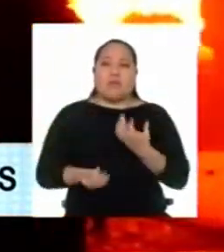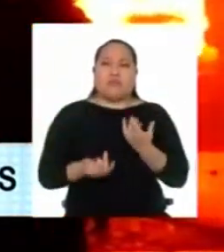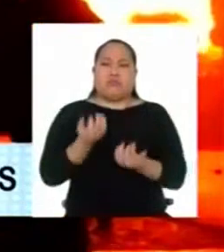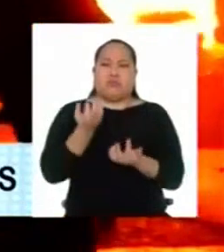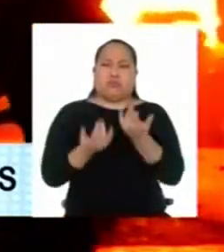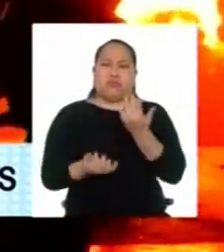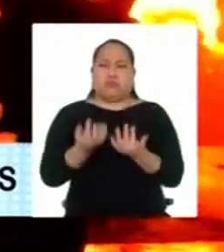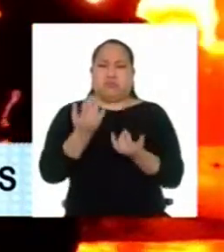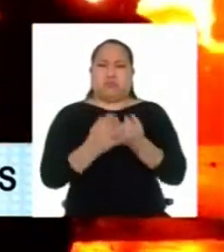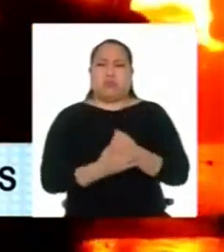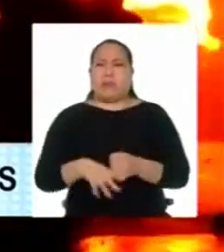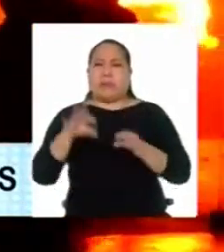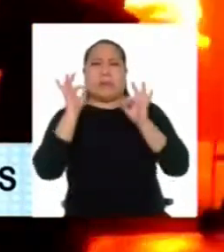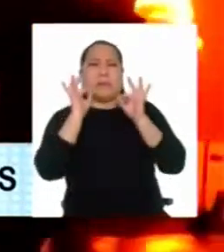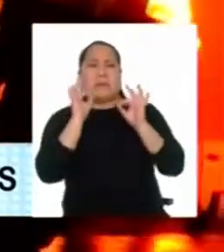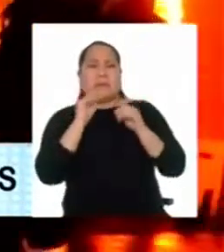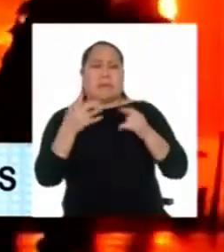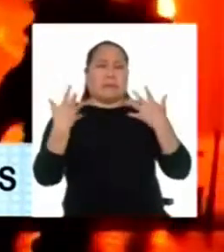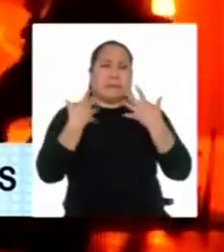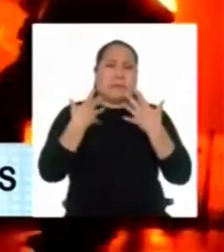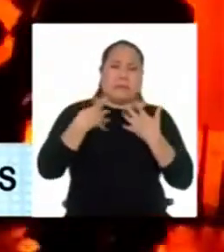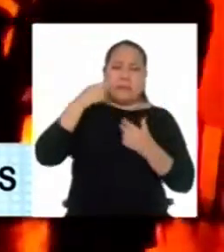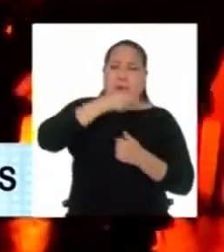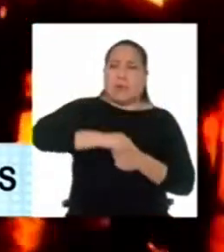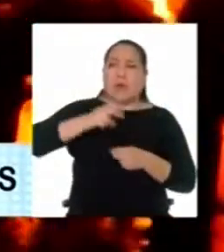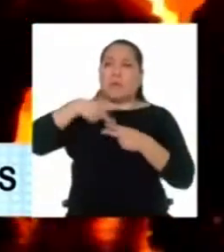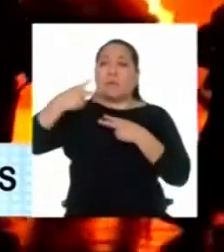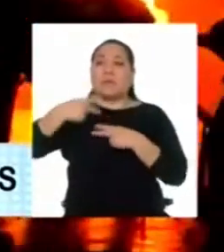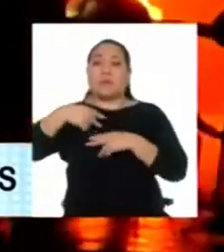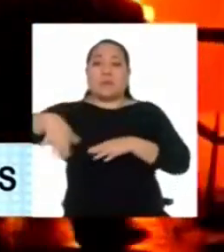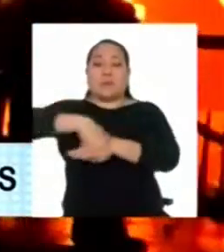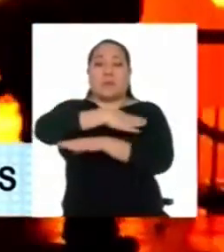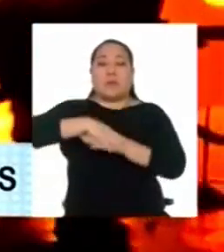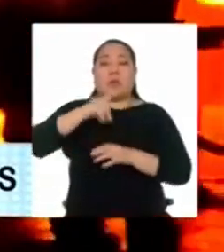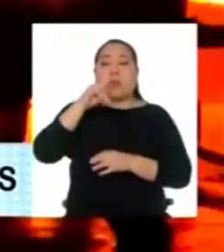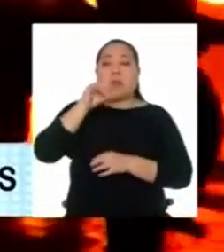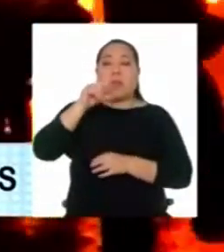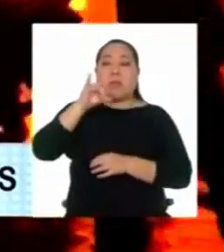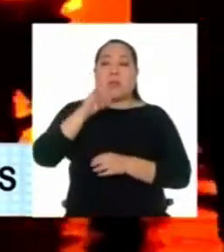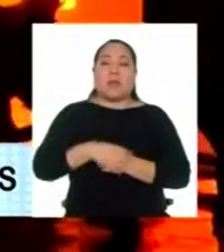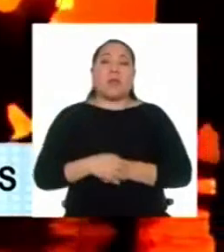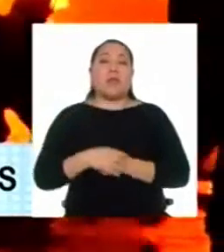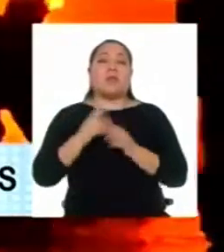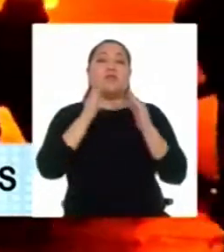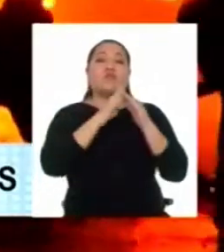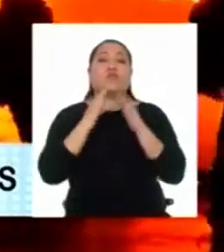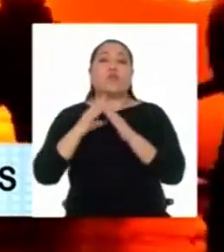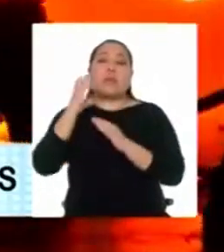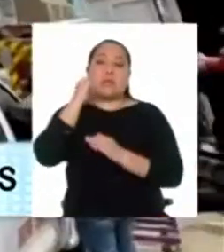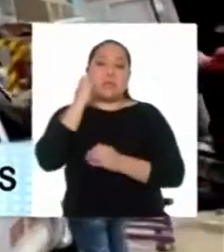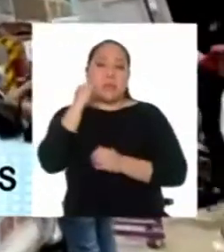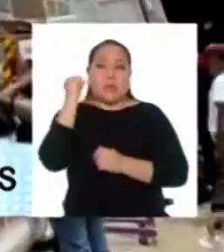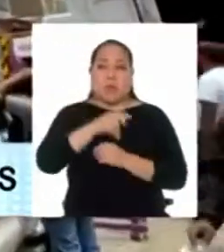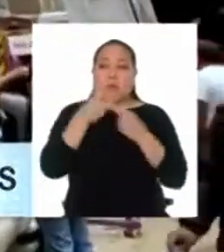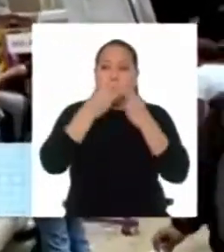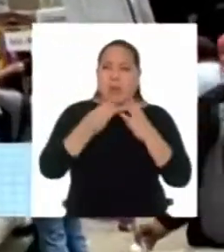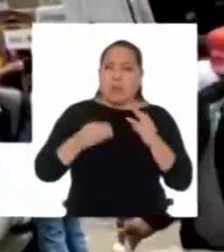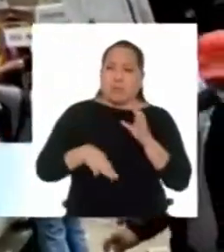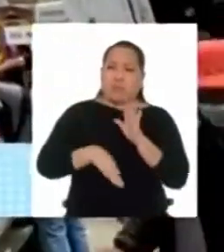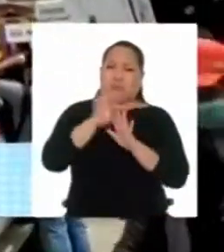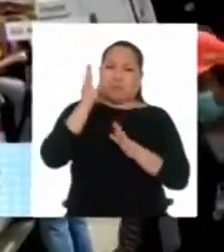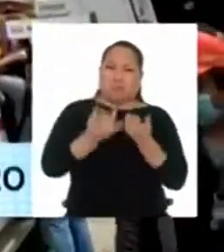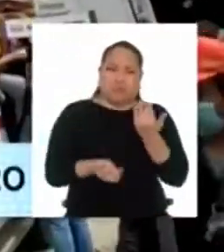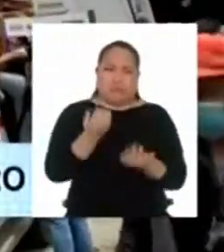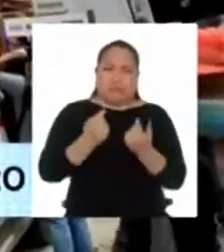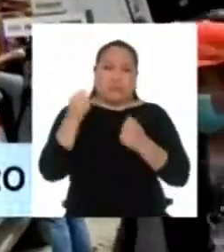fuego, causando alarma en los vecinos de la avenida Leguía, en la ciudad de Chiclayo. El material altamente inflamable